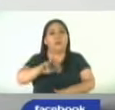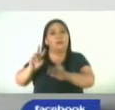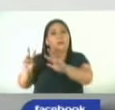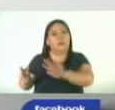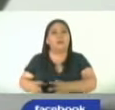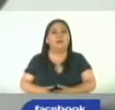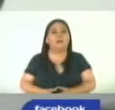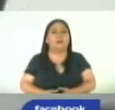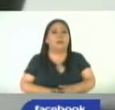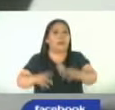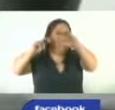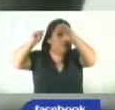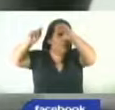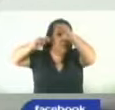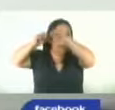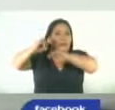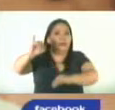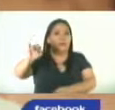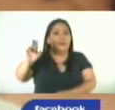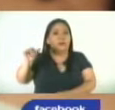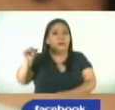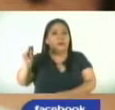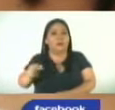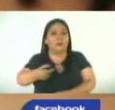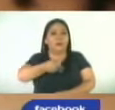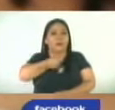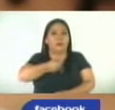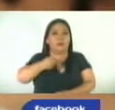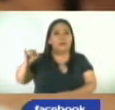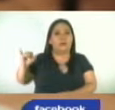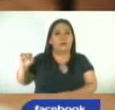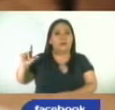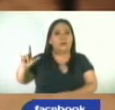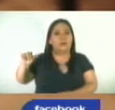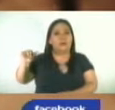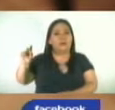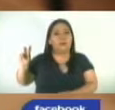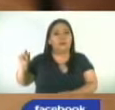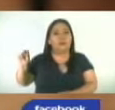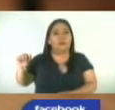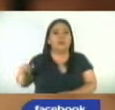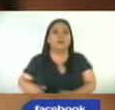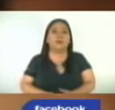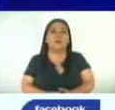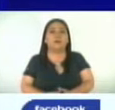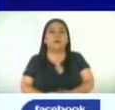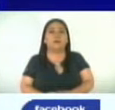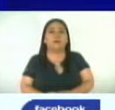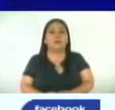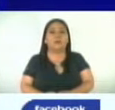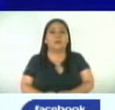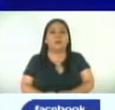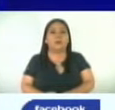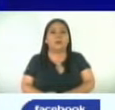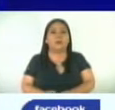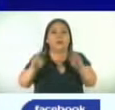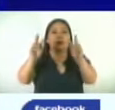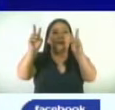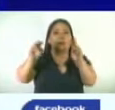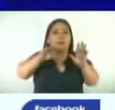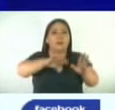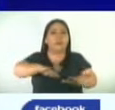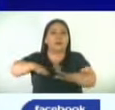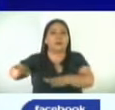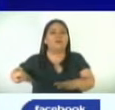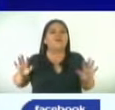7125-6737. Con imágenes de Juan Castellanos, un reporte de Iliana Leiva para Noticiero Hechos. En otros temas, los casos